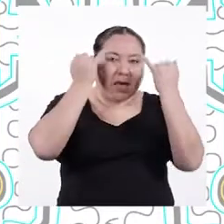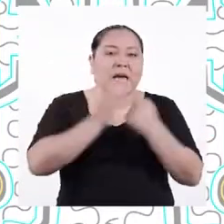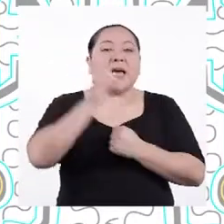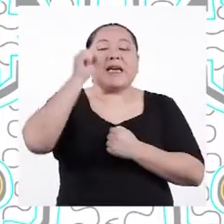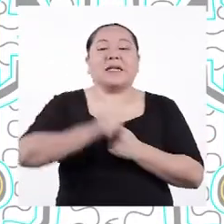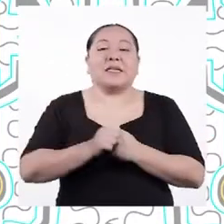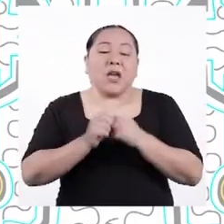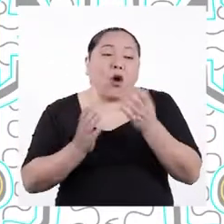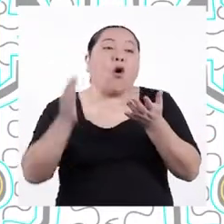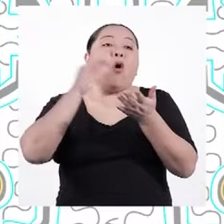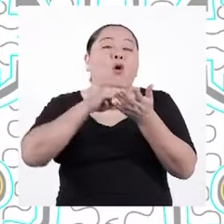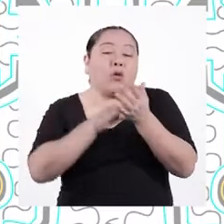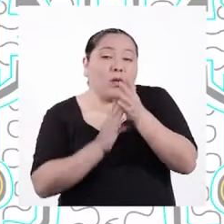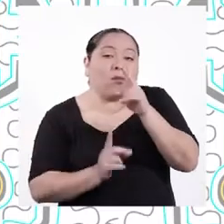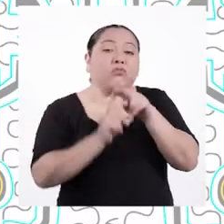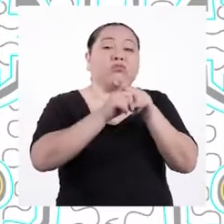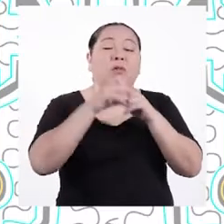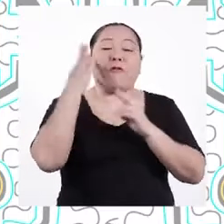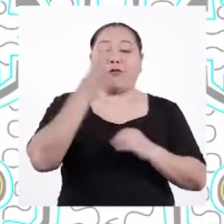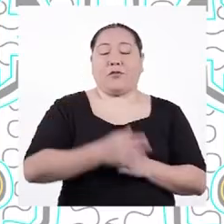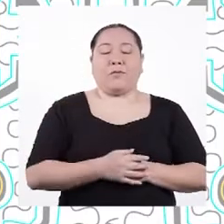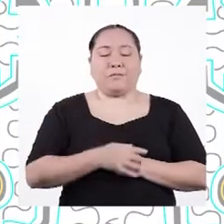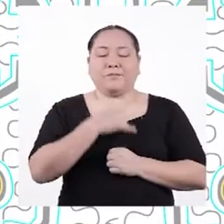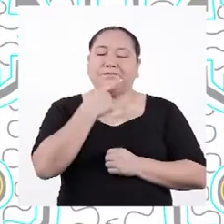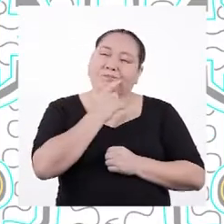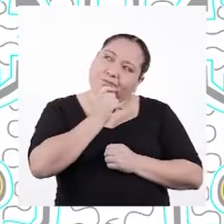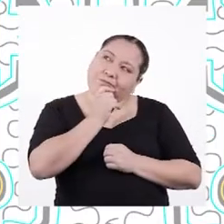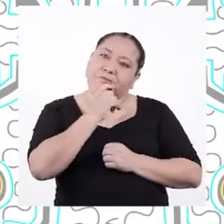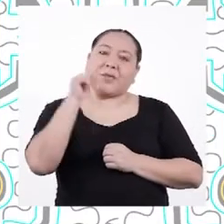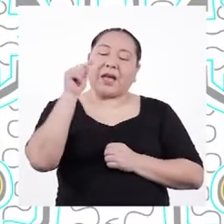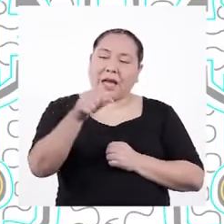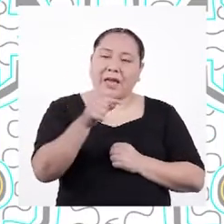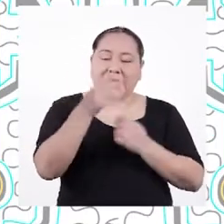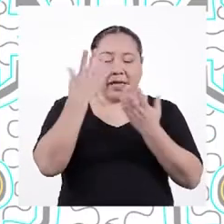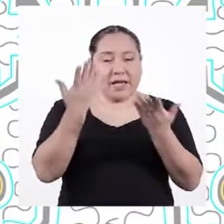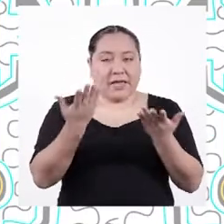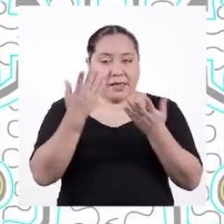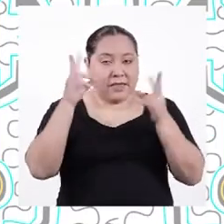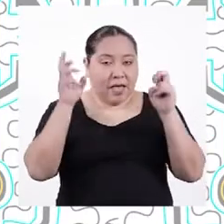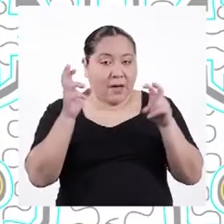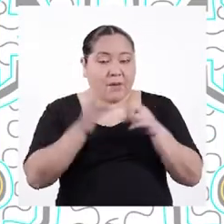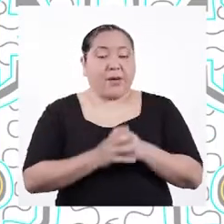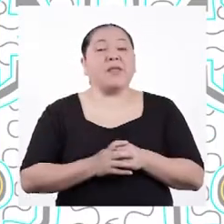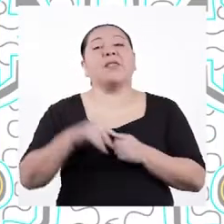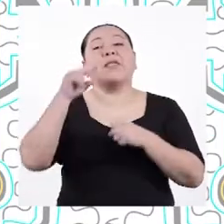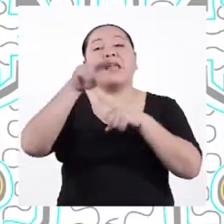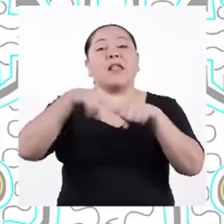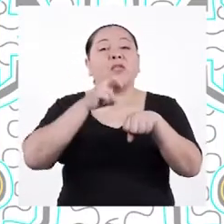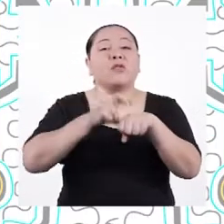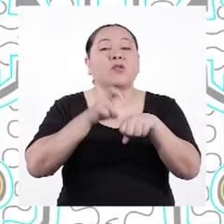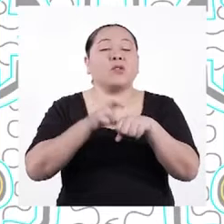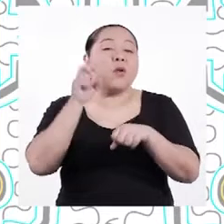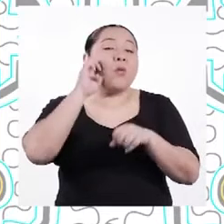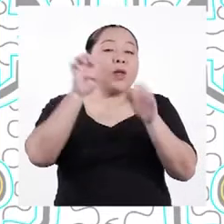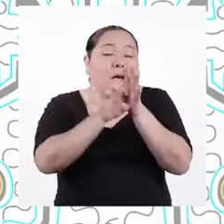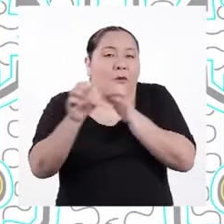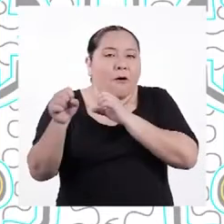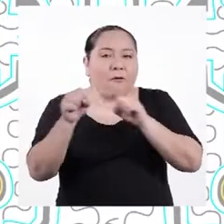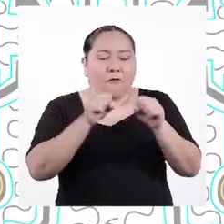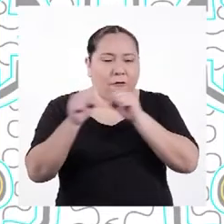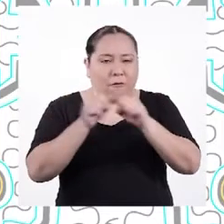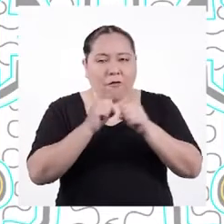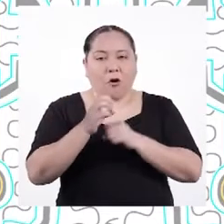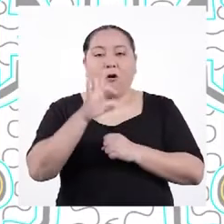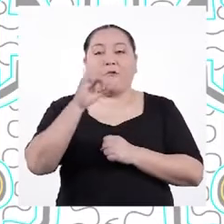tan probable es que ocurra en el futuro. En el caso de los eventos de la naturaleza, como es el caso del fenómeno